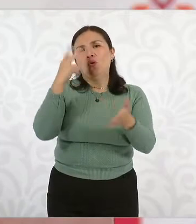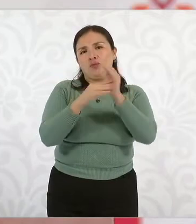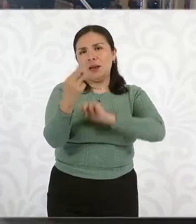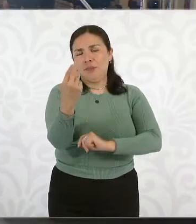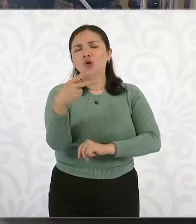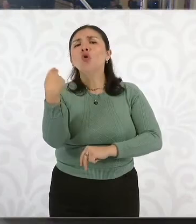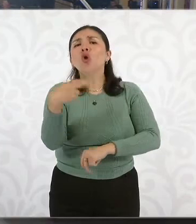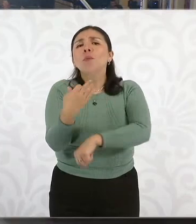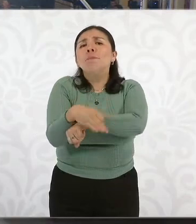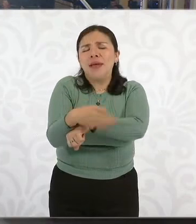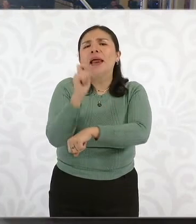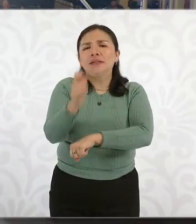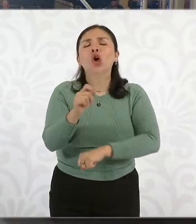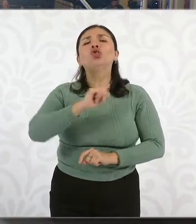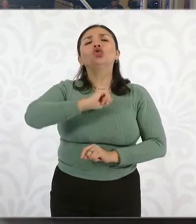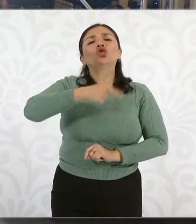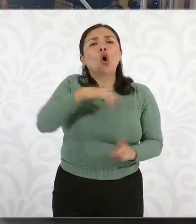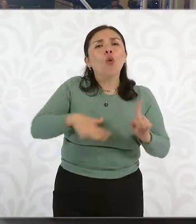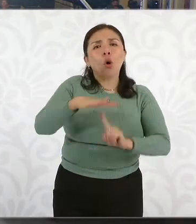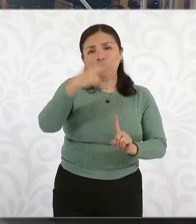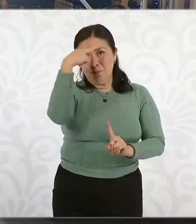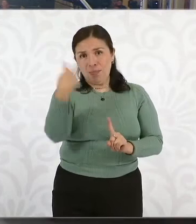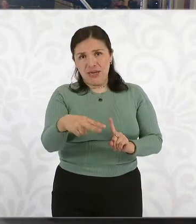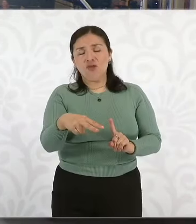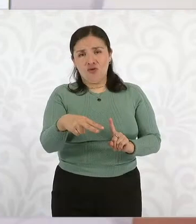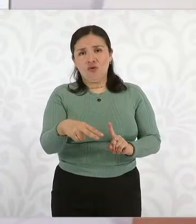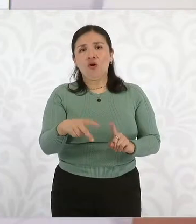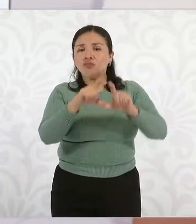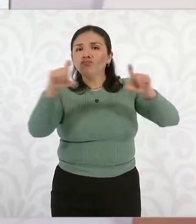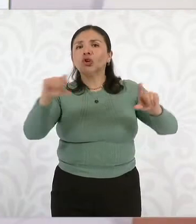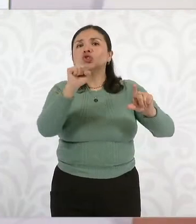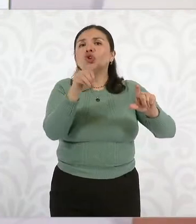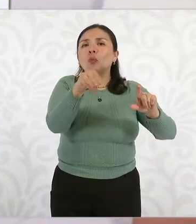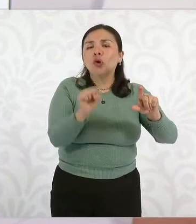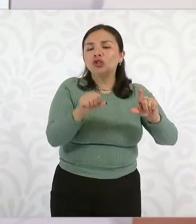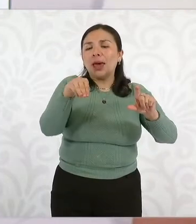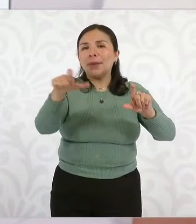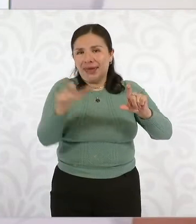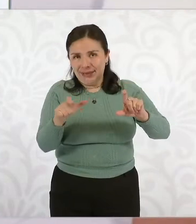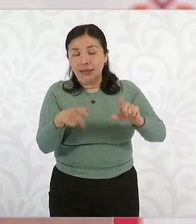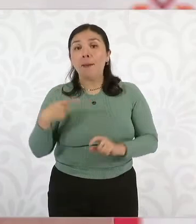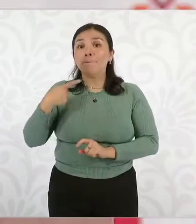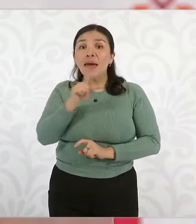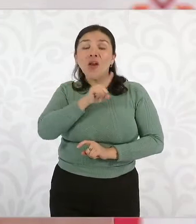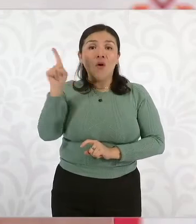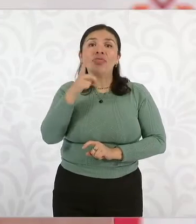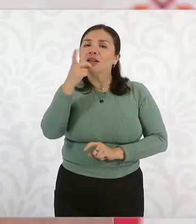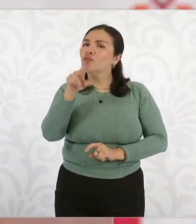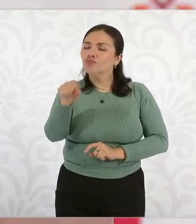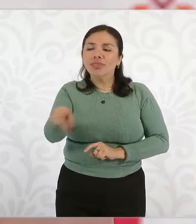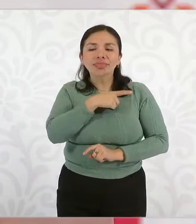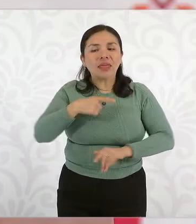provisional Somos México y el emblema Somos MX, pero le ordenó modificar su